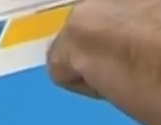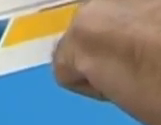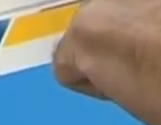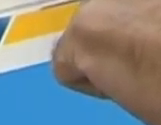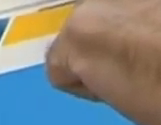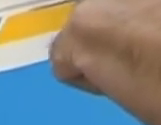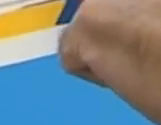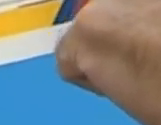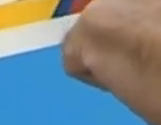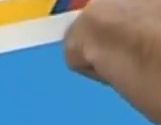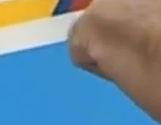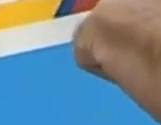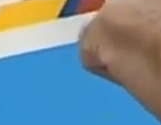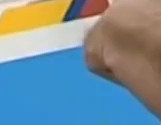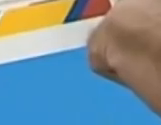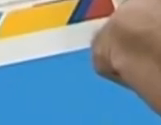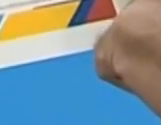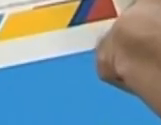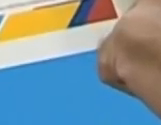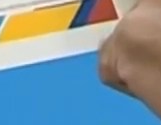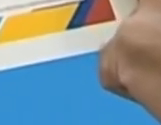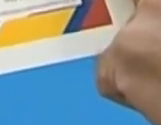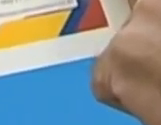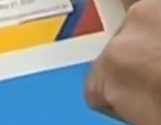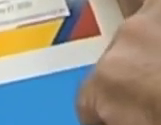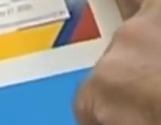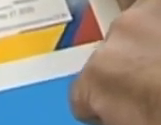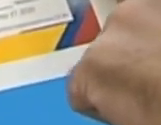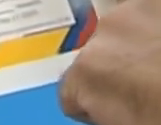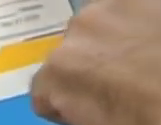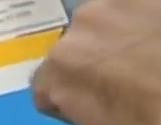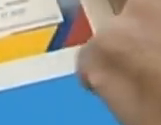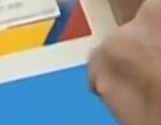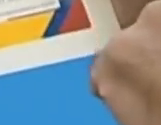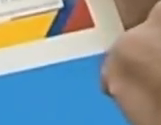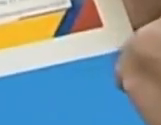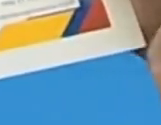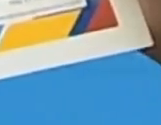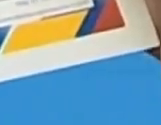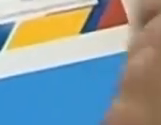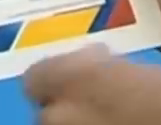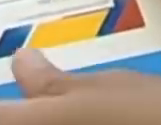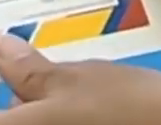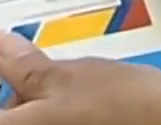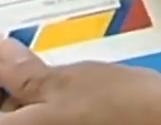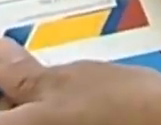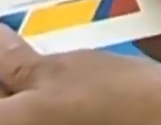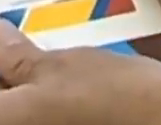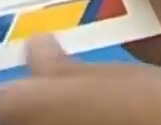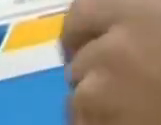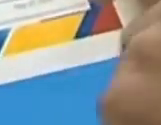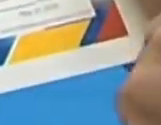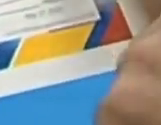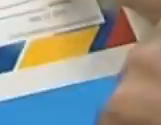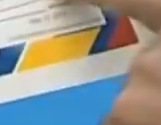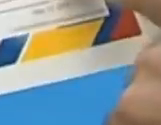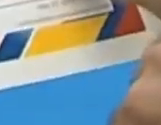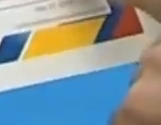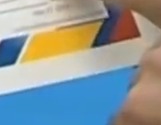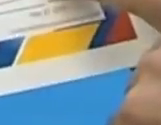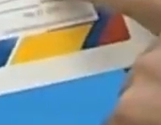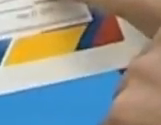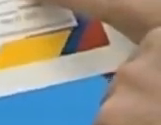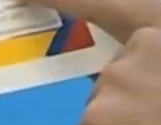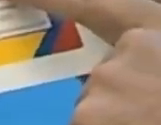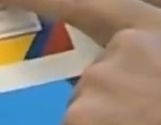habitantes, luego Brasil con 115 muertes por millón de habitantes, Perú con 114 muertes por millón de habitantes, Chile